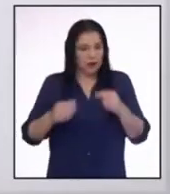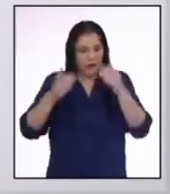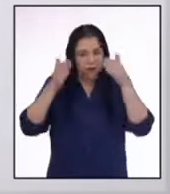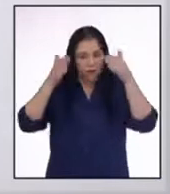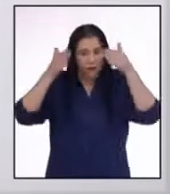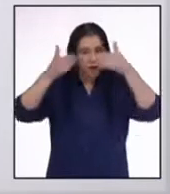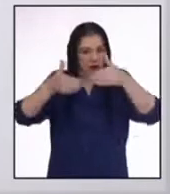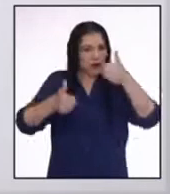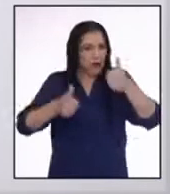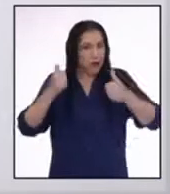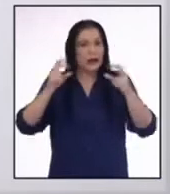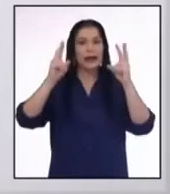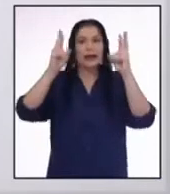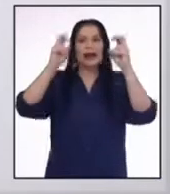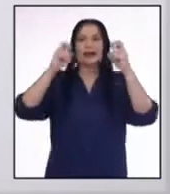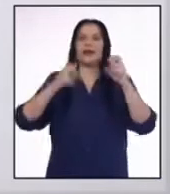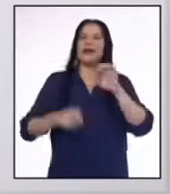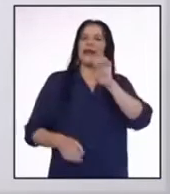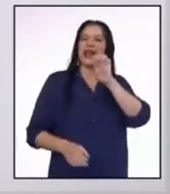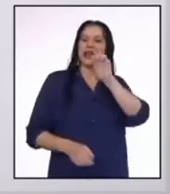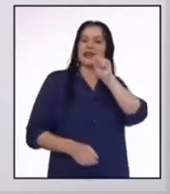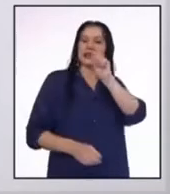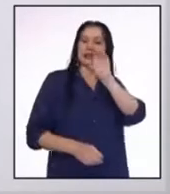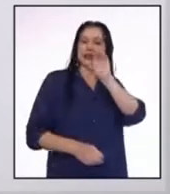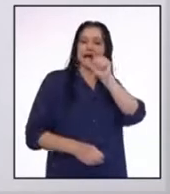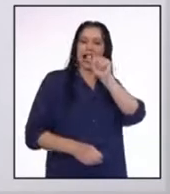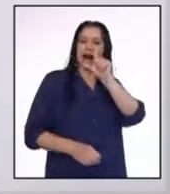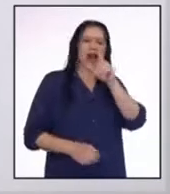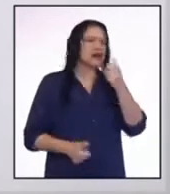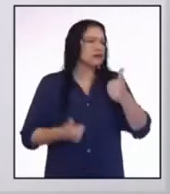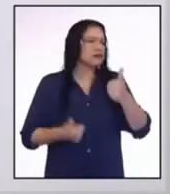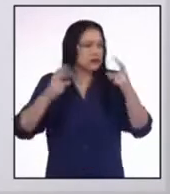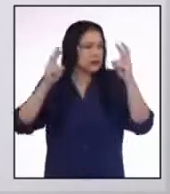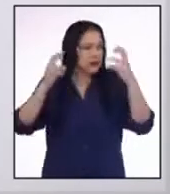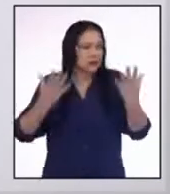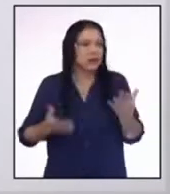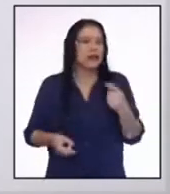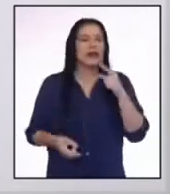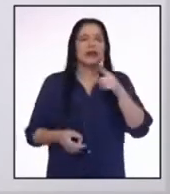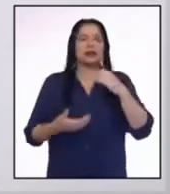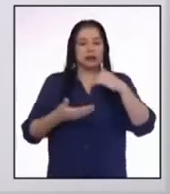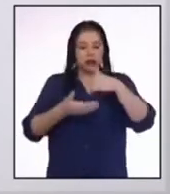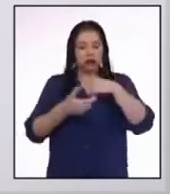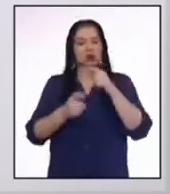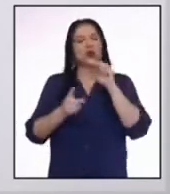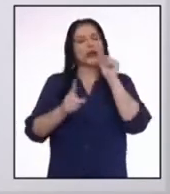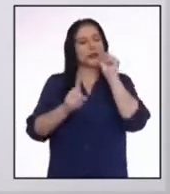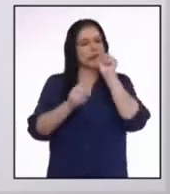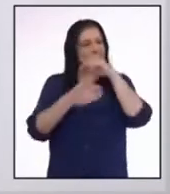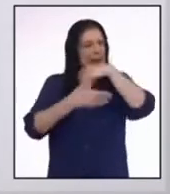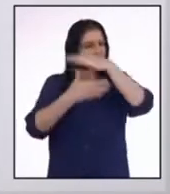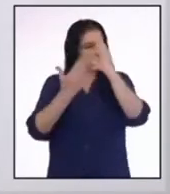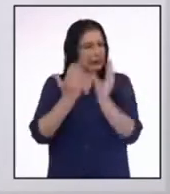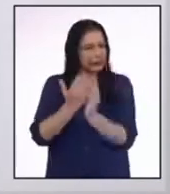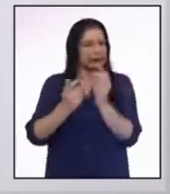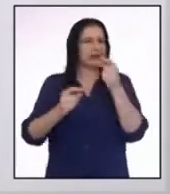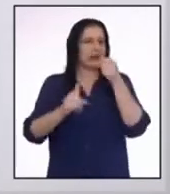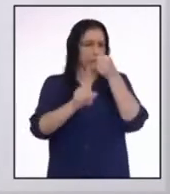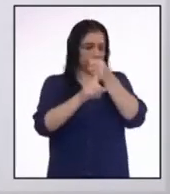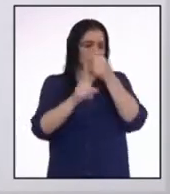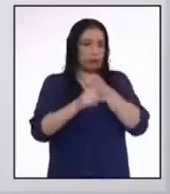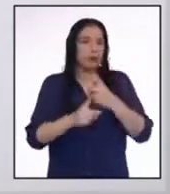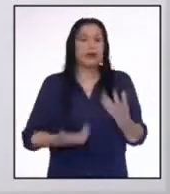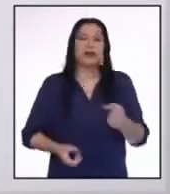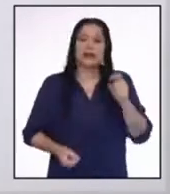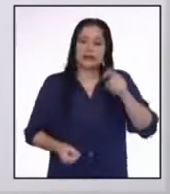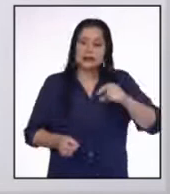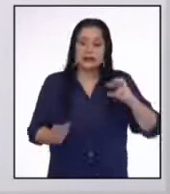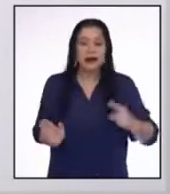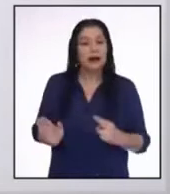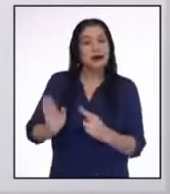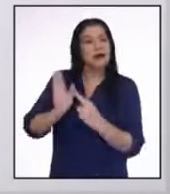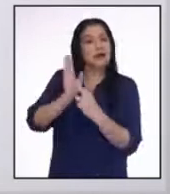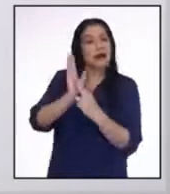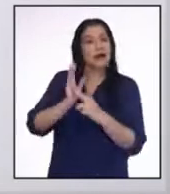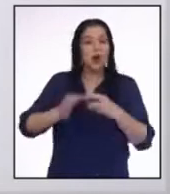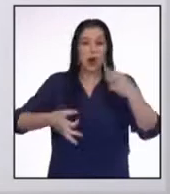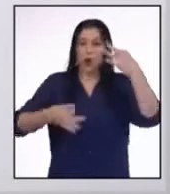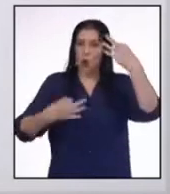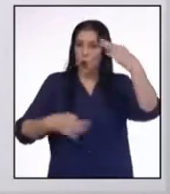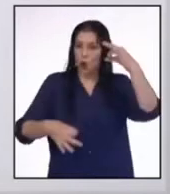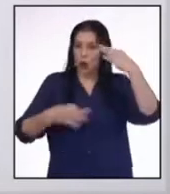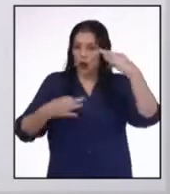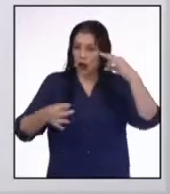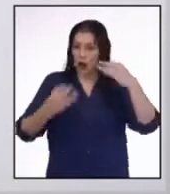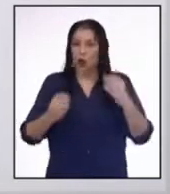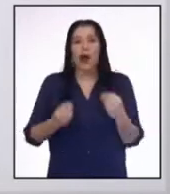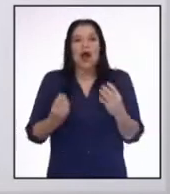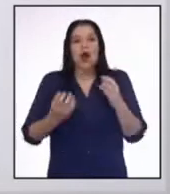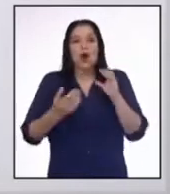abordará el tema de escalas. Este tema tiene su particularidad, debido a que debe reflejar en una hoja la